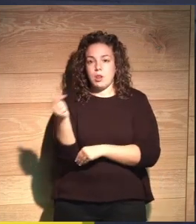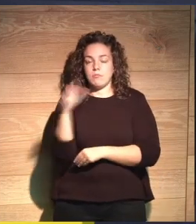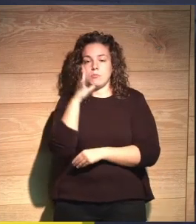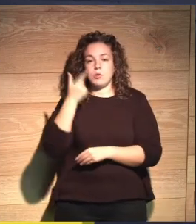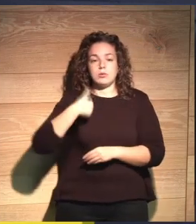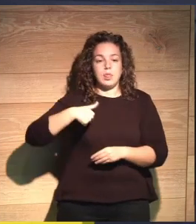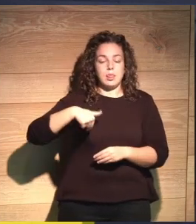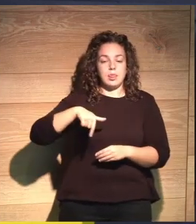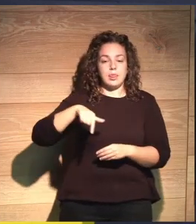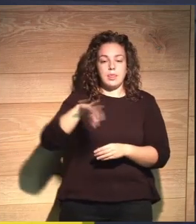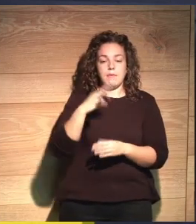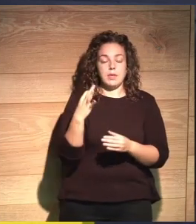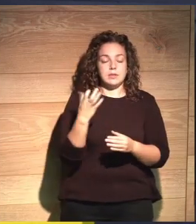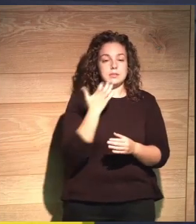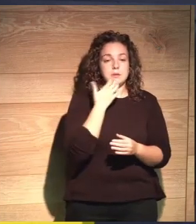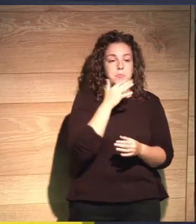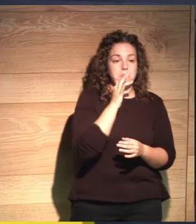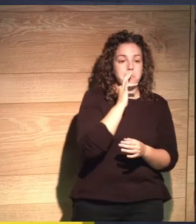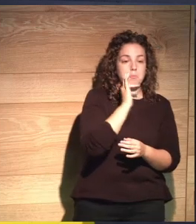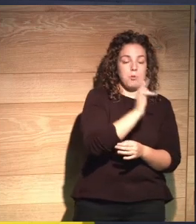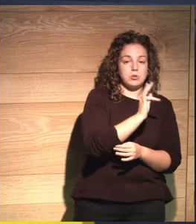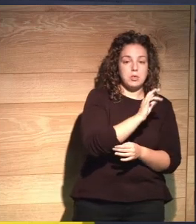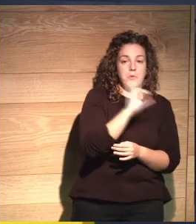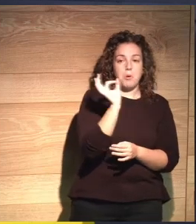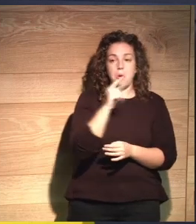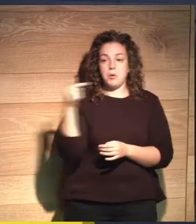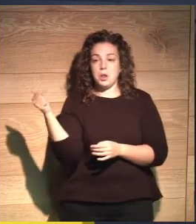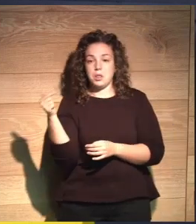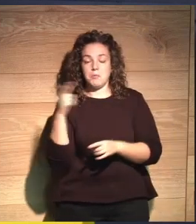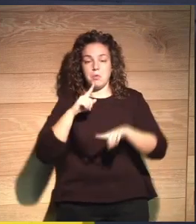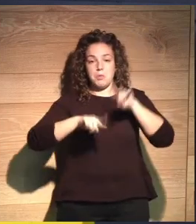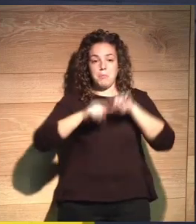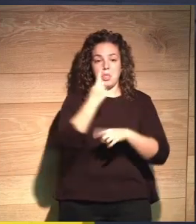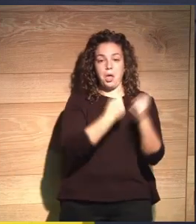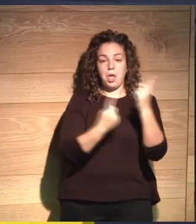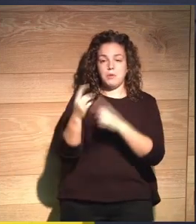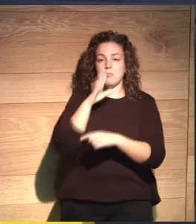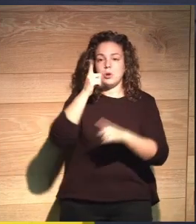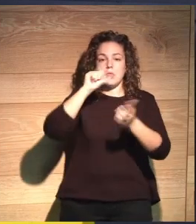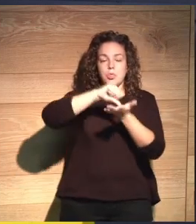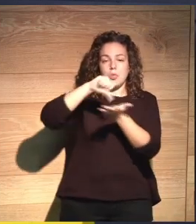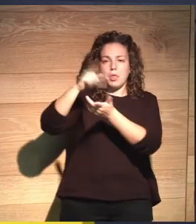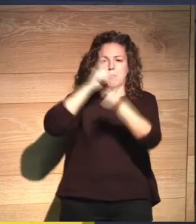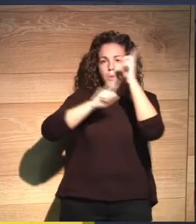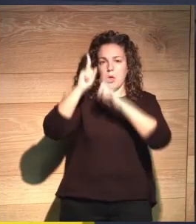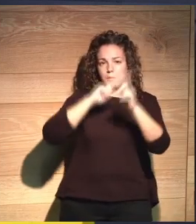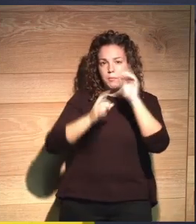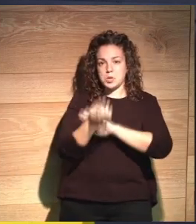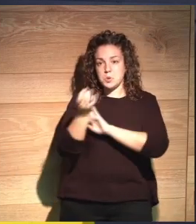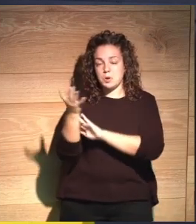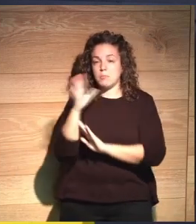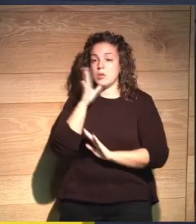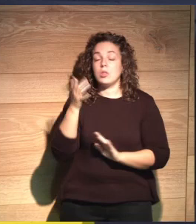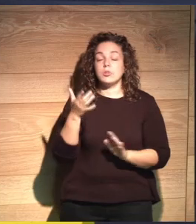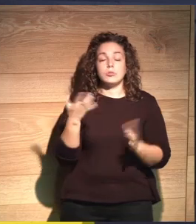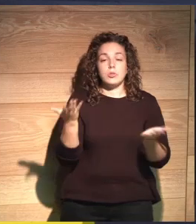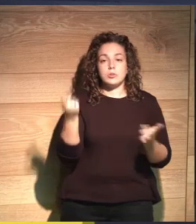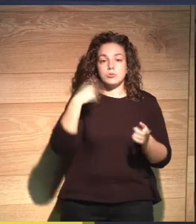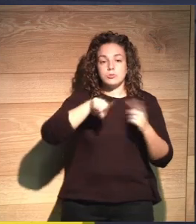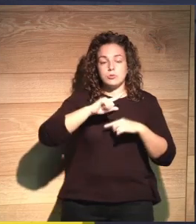tenemos que ser optimistas o pesimistas en torno a nosotros mismos hay muchos problemas de las ciudades a día de hoy entonces podemos analizar